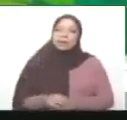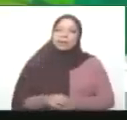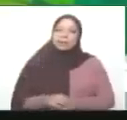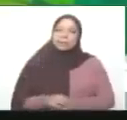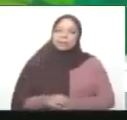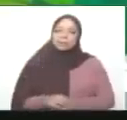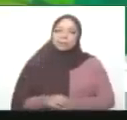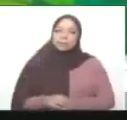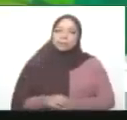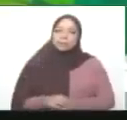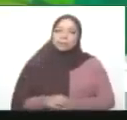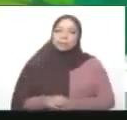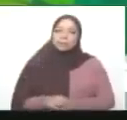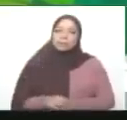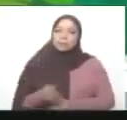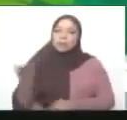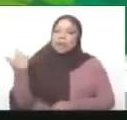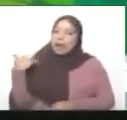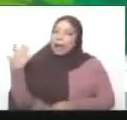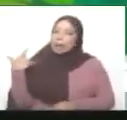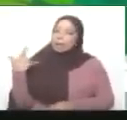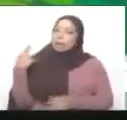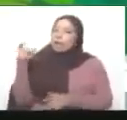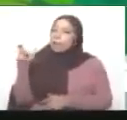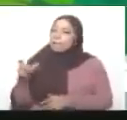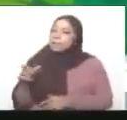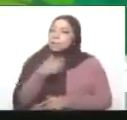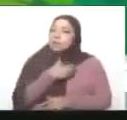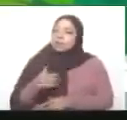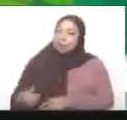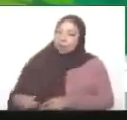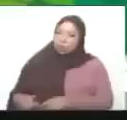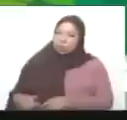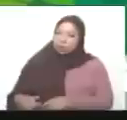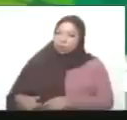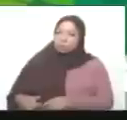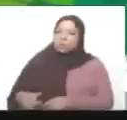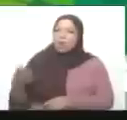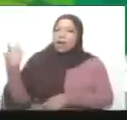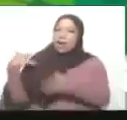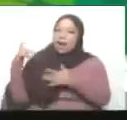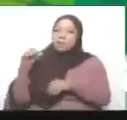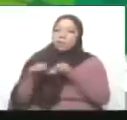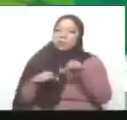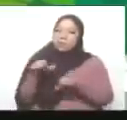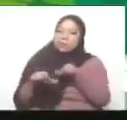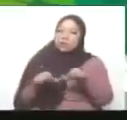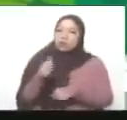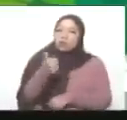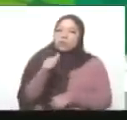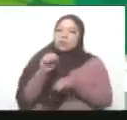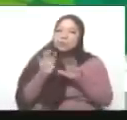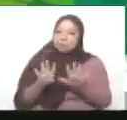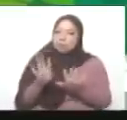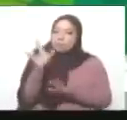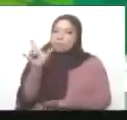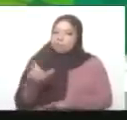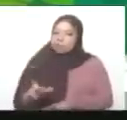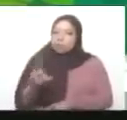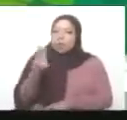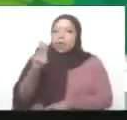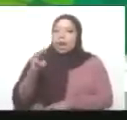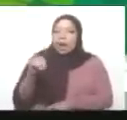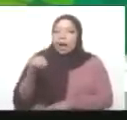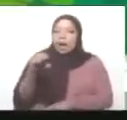de la doctrina Monroe y su pleno apogeo en el siglo 19 los Estados Unidos de